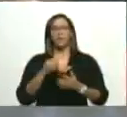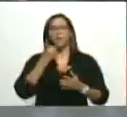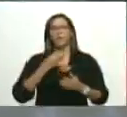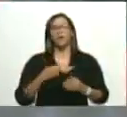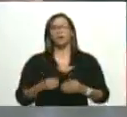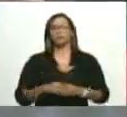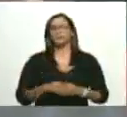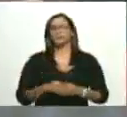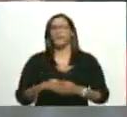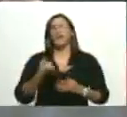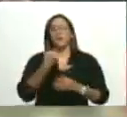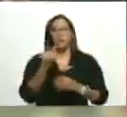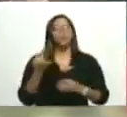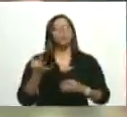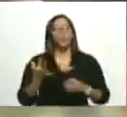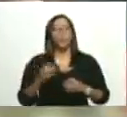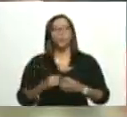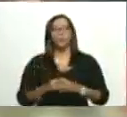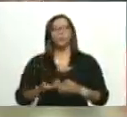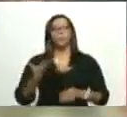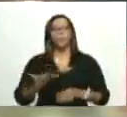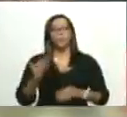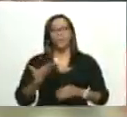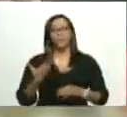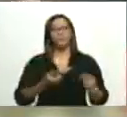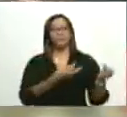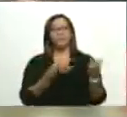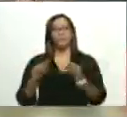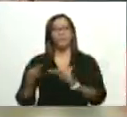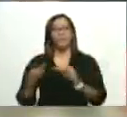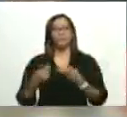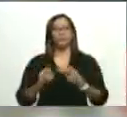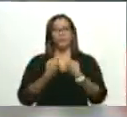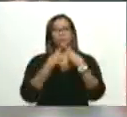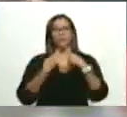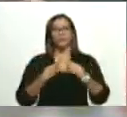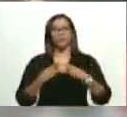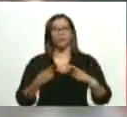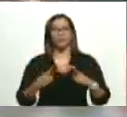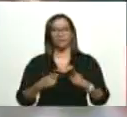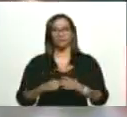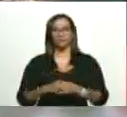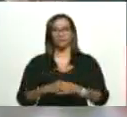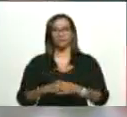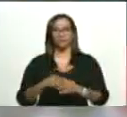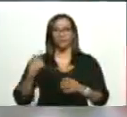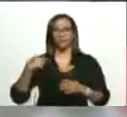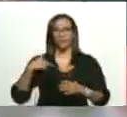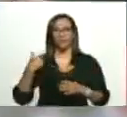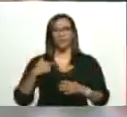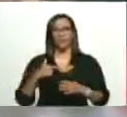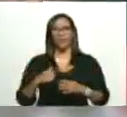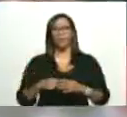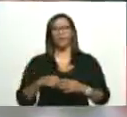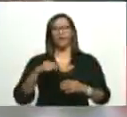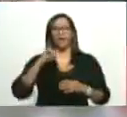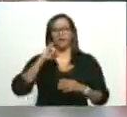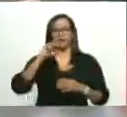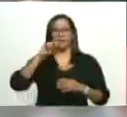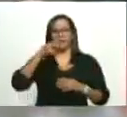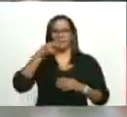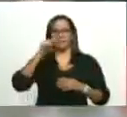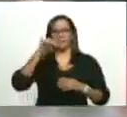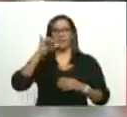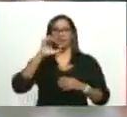hay un número grande de invitados de distintas. Tendremos, por supuesto, Ignacio Ramonet, que ya lo conocemos,